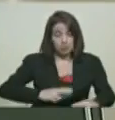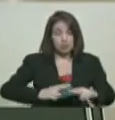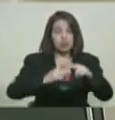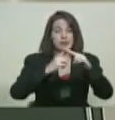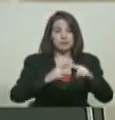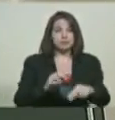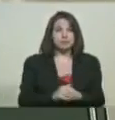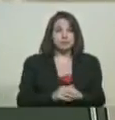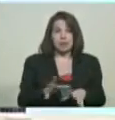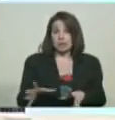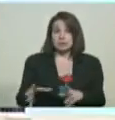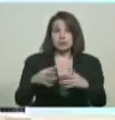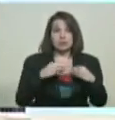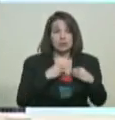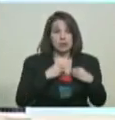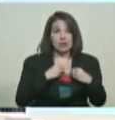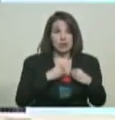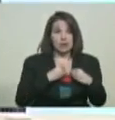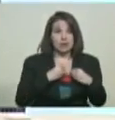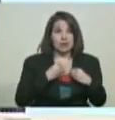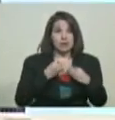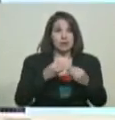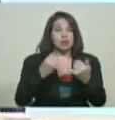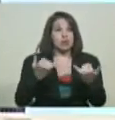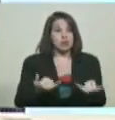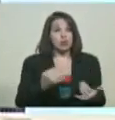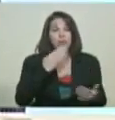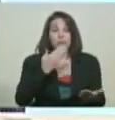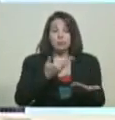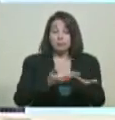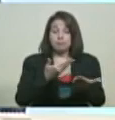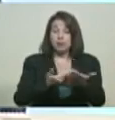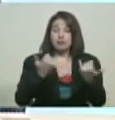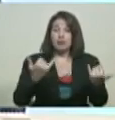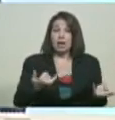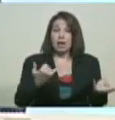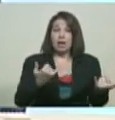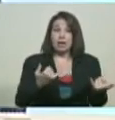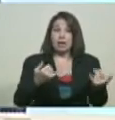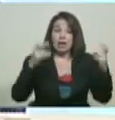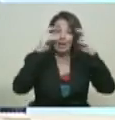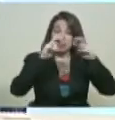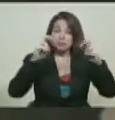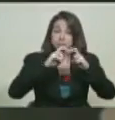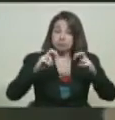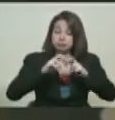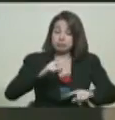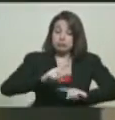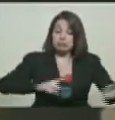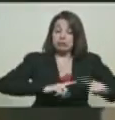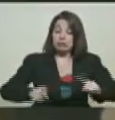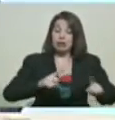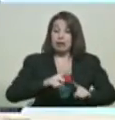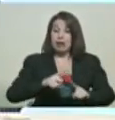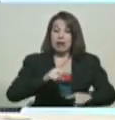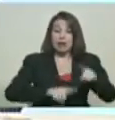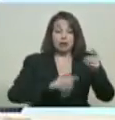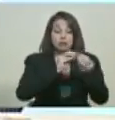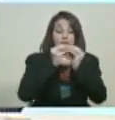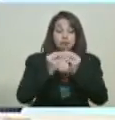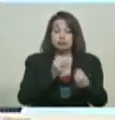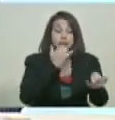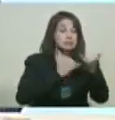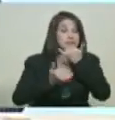aceptar por eso yo pido del presume la crítica a fondo de lo mal hecho de lo que está